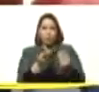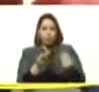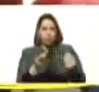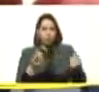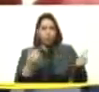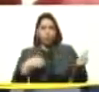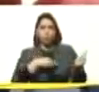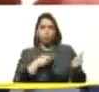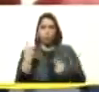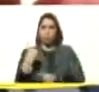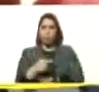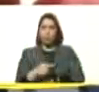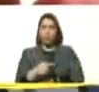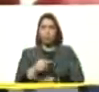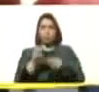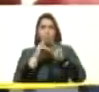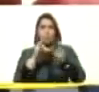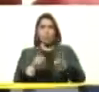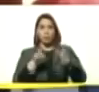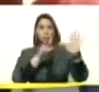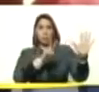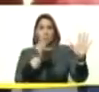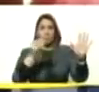Nosotros tenemos el método 7+7.